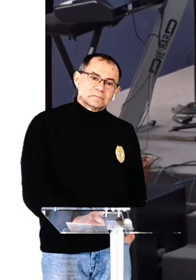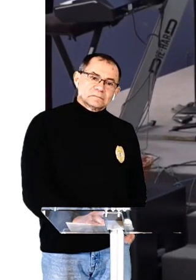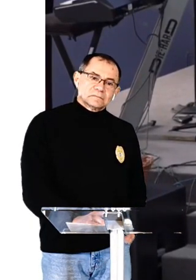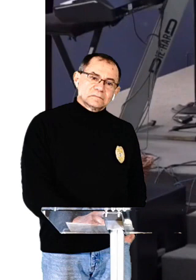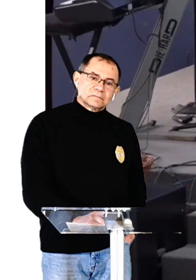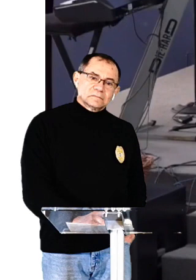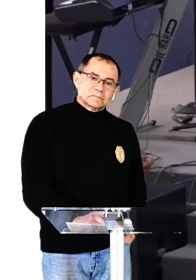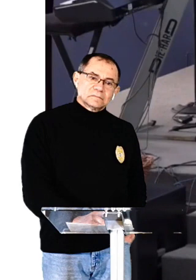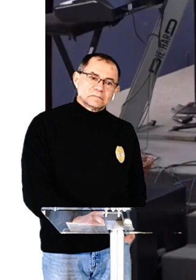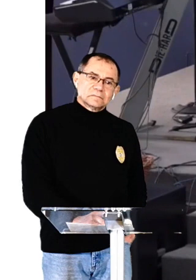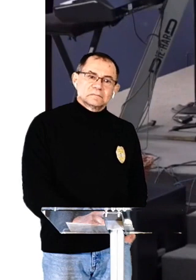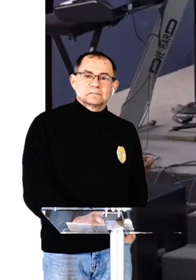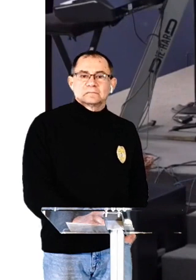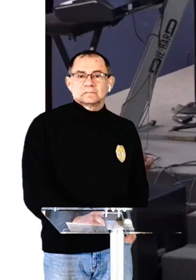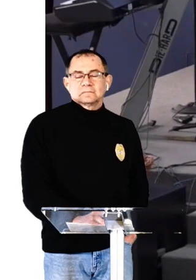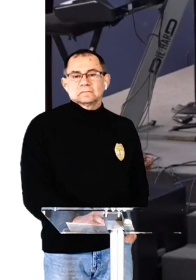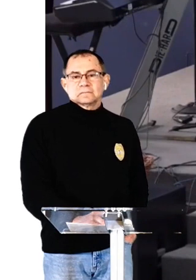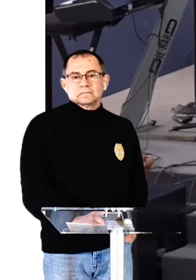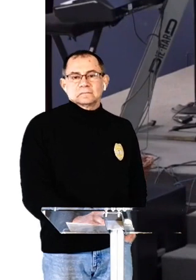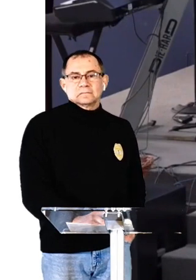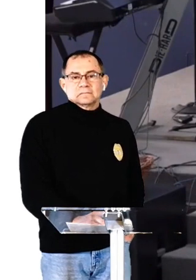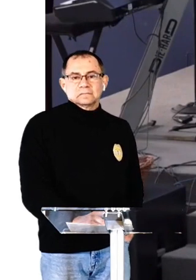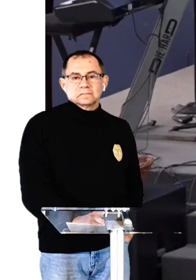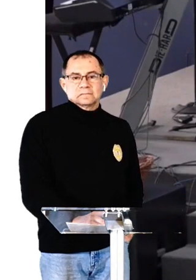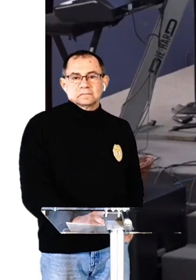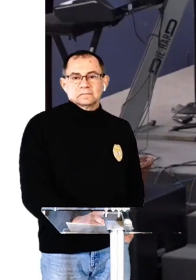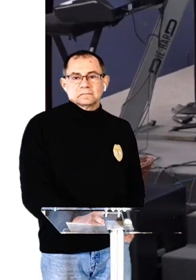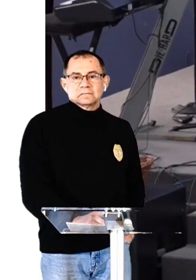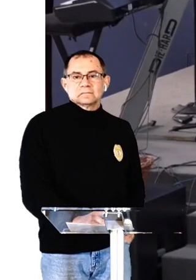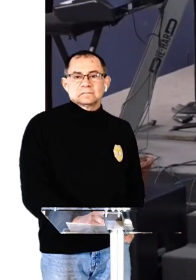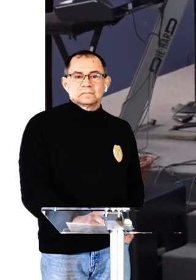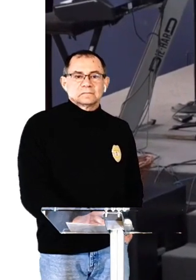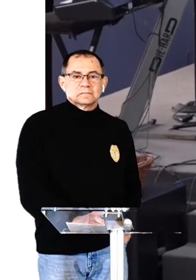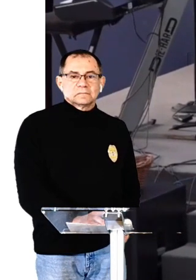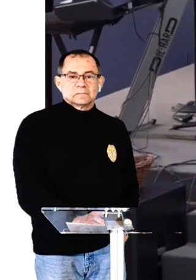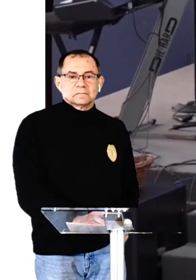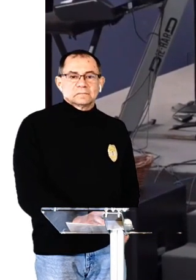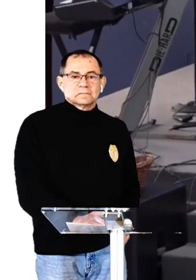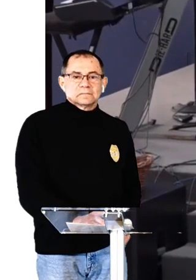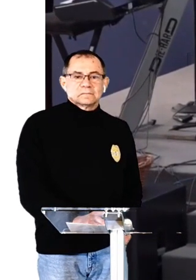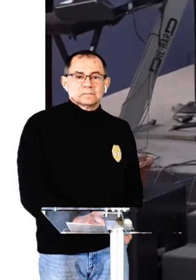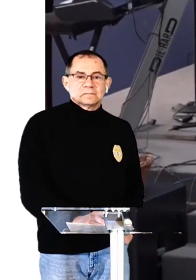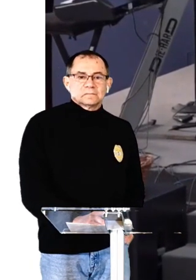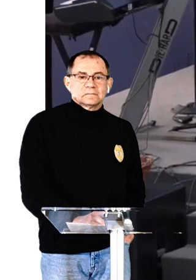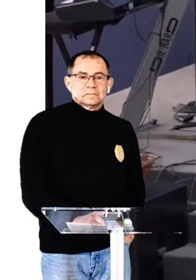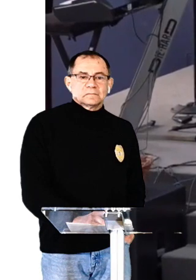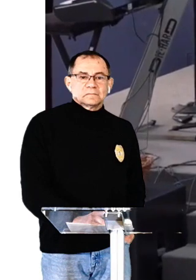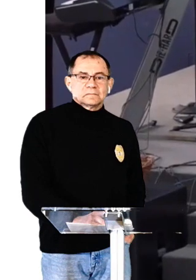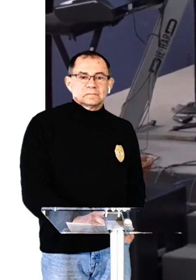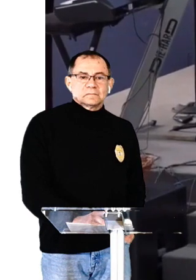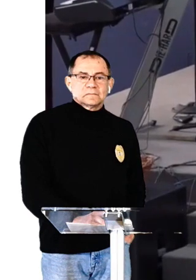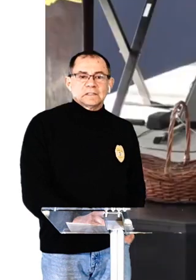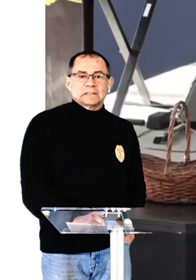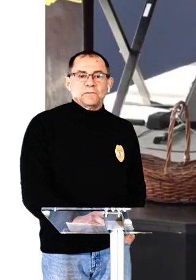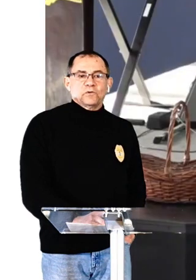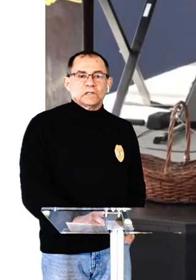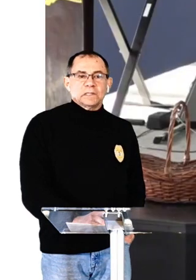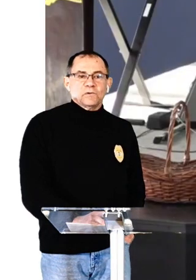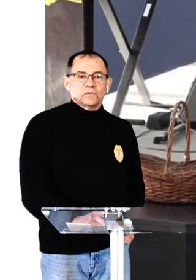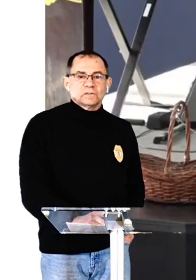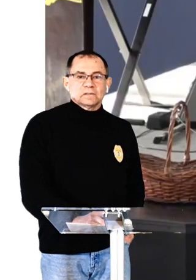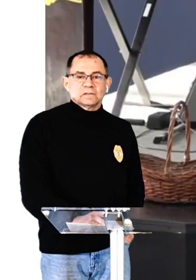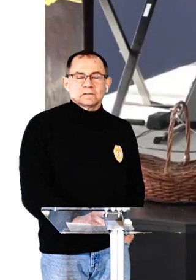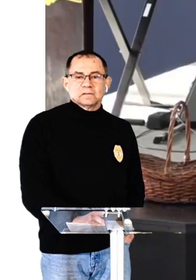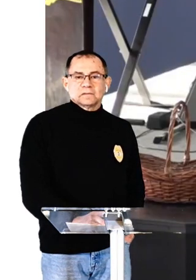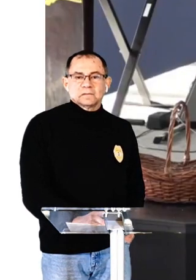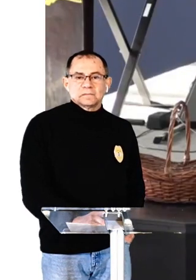de la iglesia. Y sin embargo yo le decía, Señor, si usted tiene un propósito con mi hija, déjala. Y si no, dame la fuerza y se la lleva. La tenía